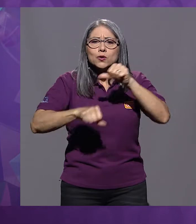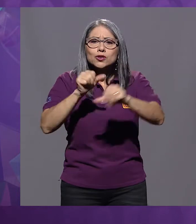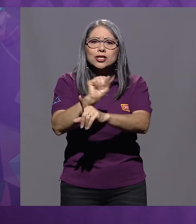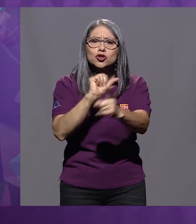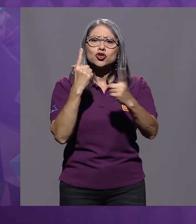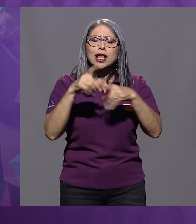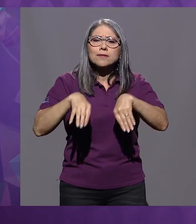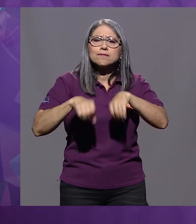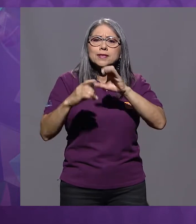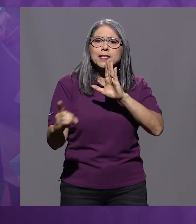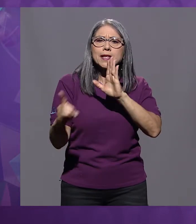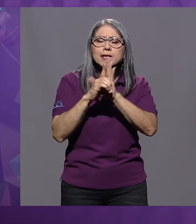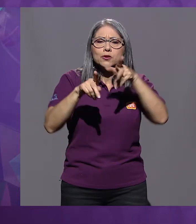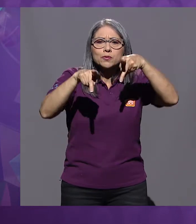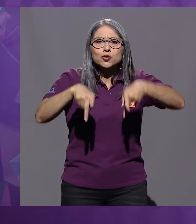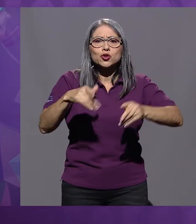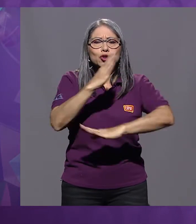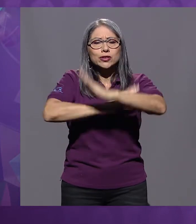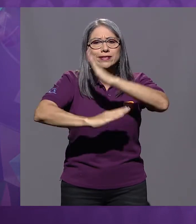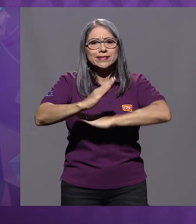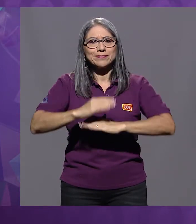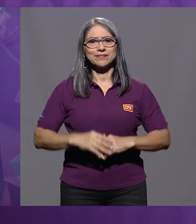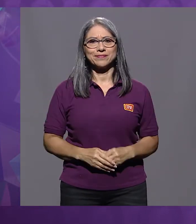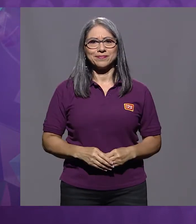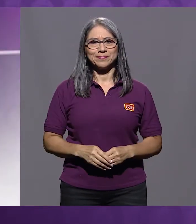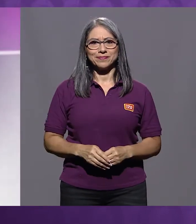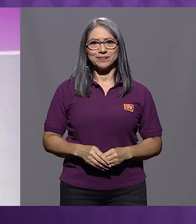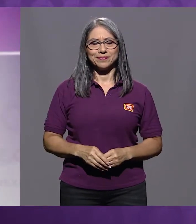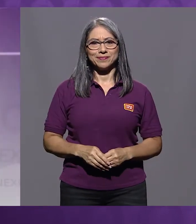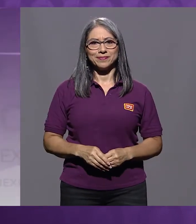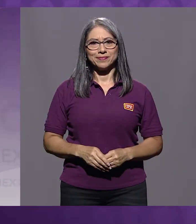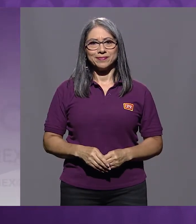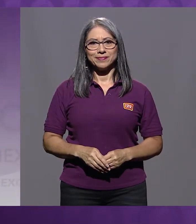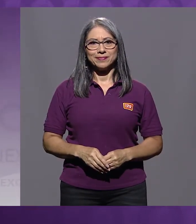social por los derechos de las personas con discapacidad.